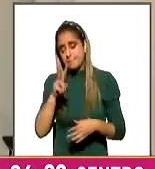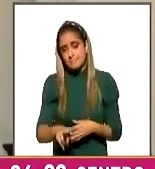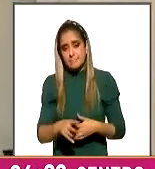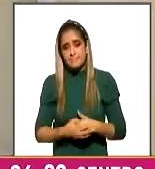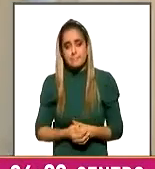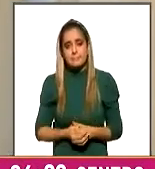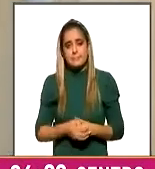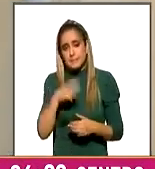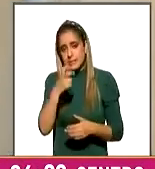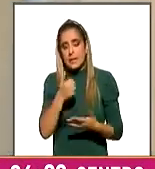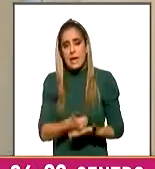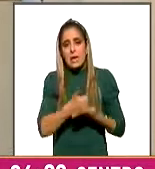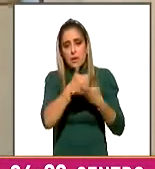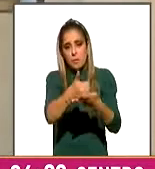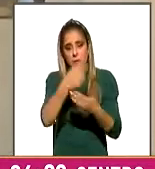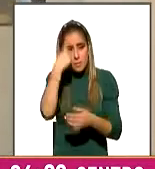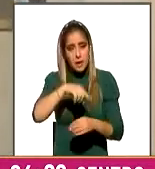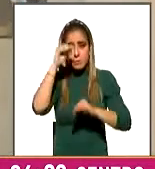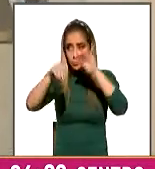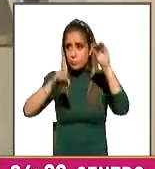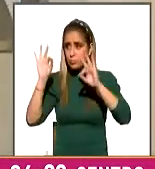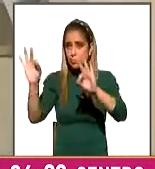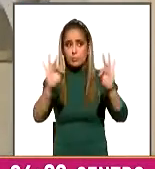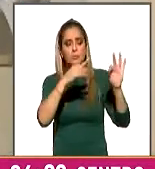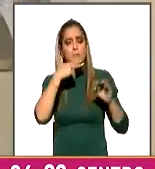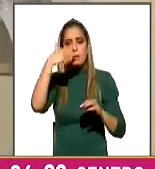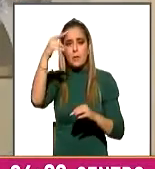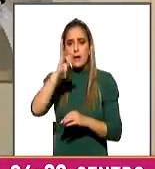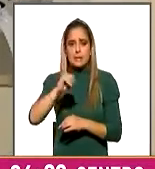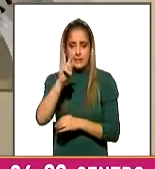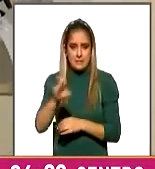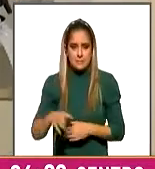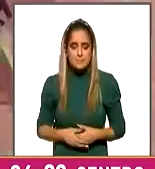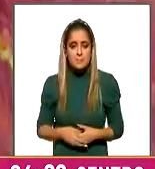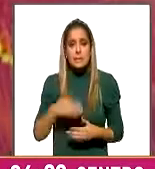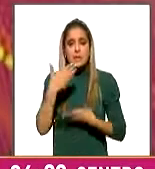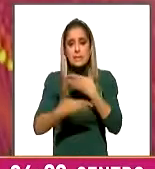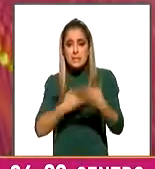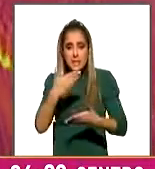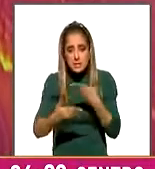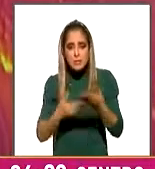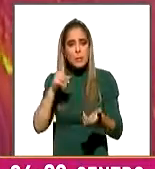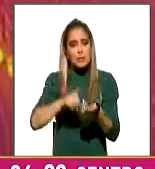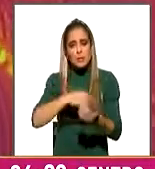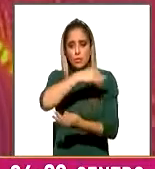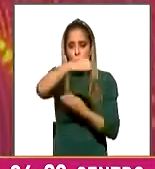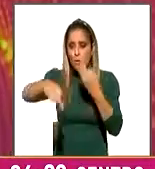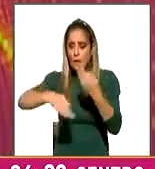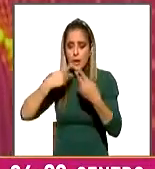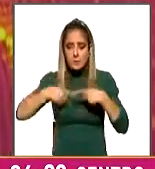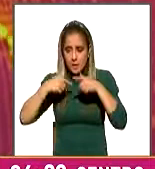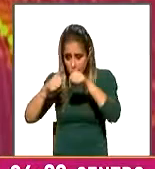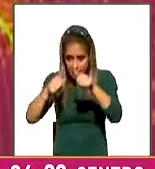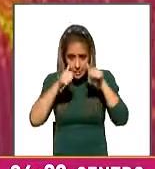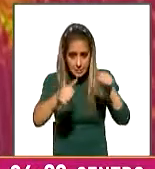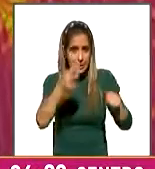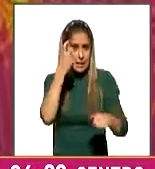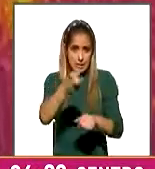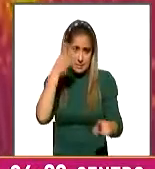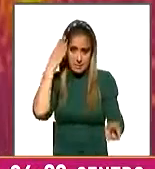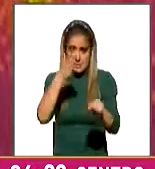entregar 49 unidades de medicina familiar. En Guerrero vamos a estar en Jalisco, Oaxaca, Chiapas, Estado de México, Campeche, Tabasco.